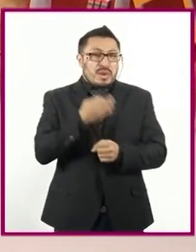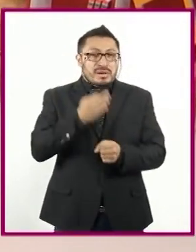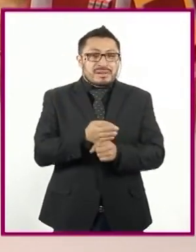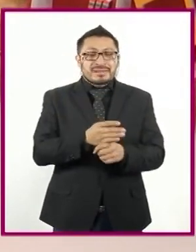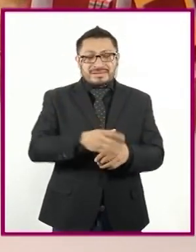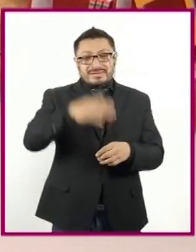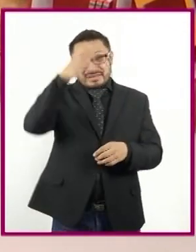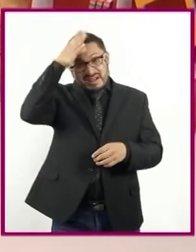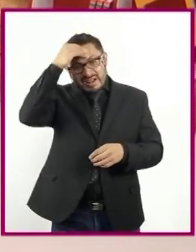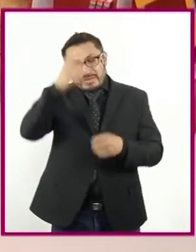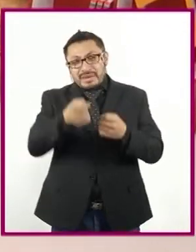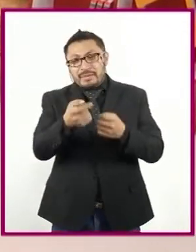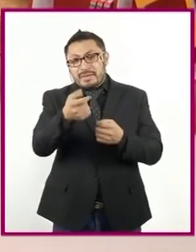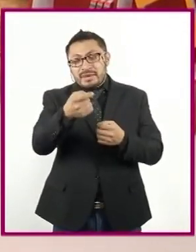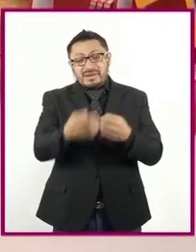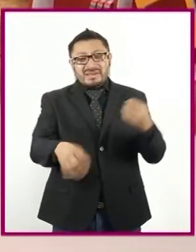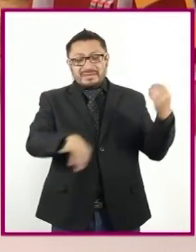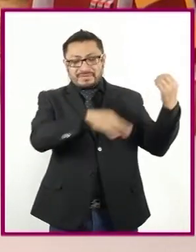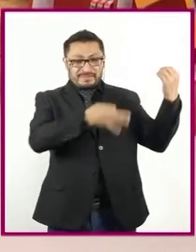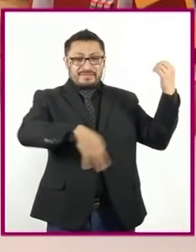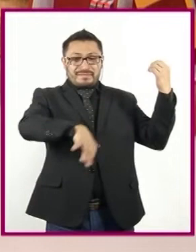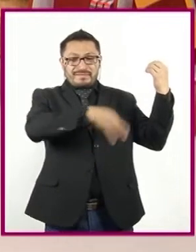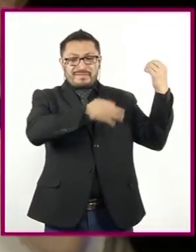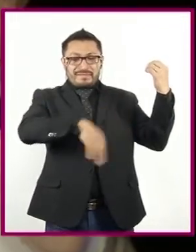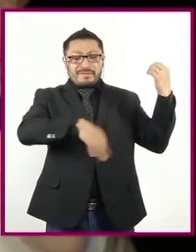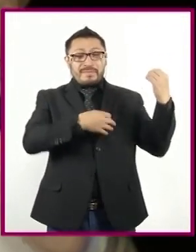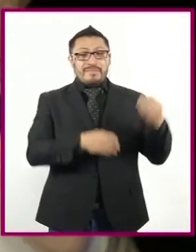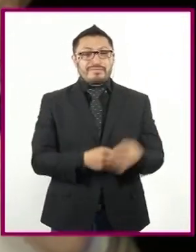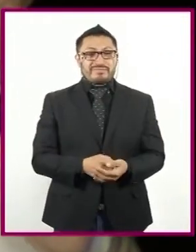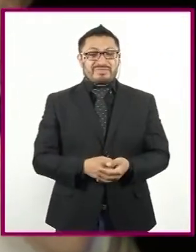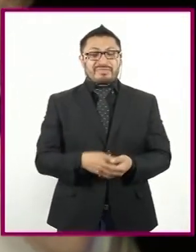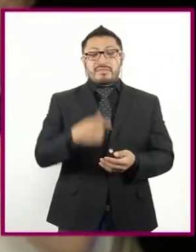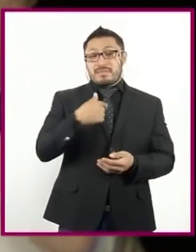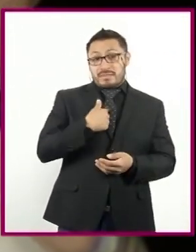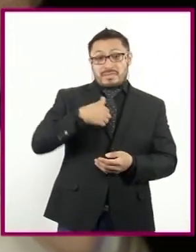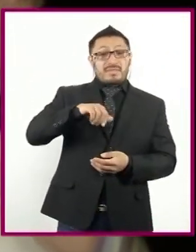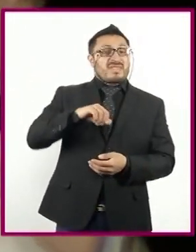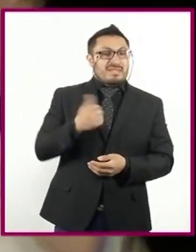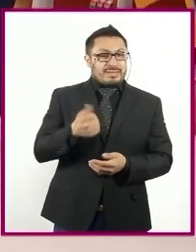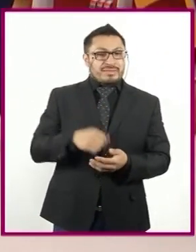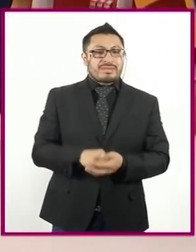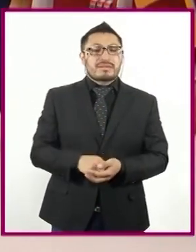sé tocar un poquito de violín. Ah, yo tengo otro. Sí.